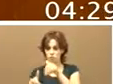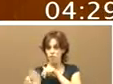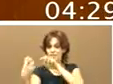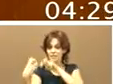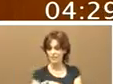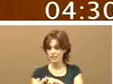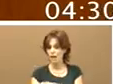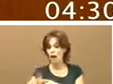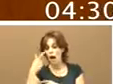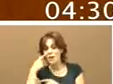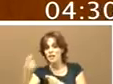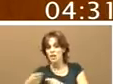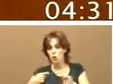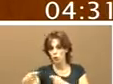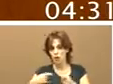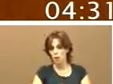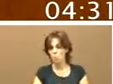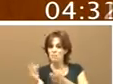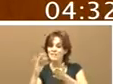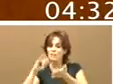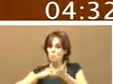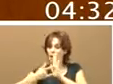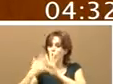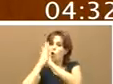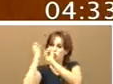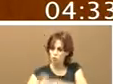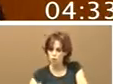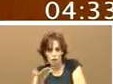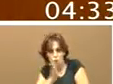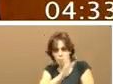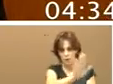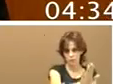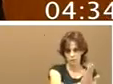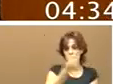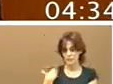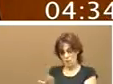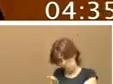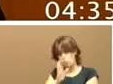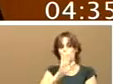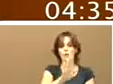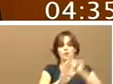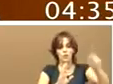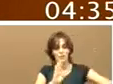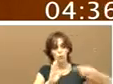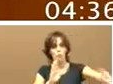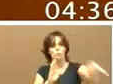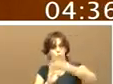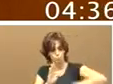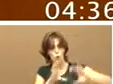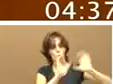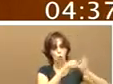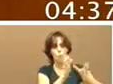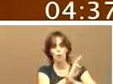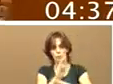ello para negociar y traer un plan consensuado y cuando llegue al Parlamento entre todos los grupos parlamentarios creemos que